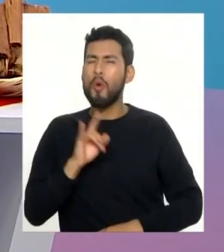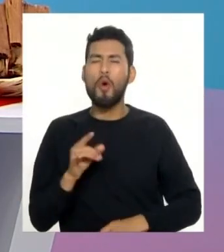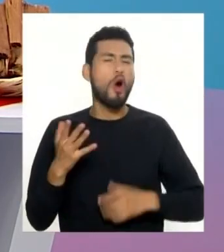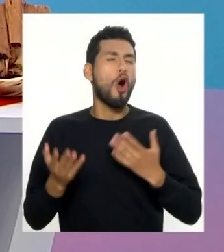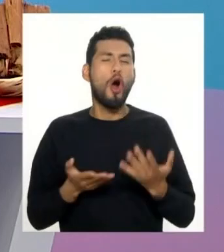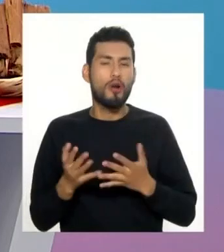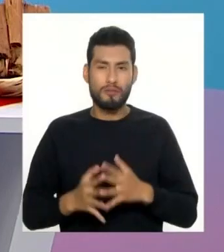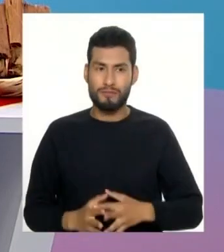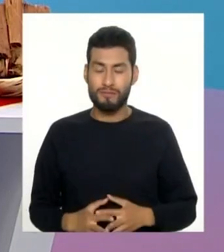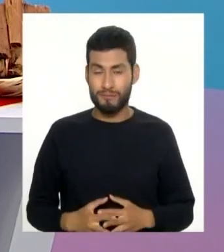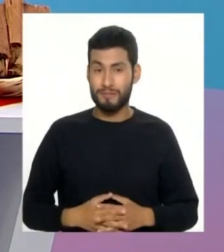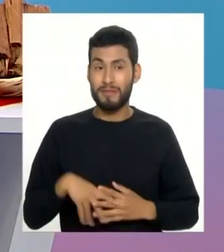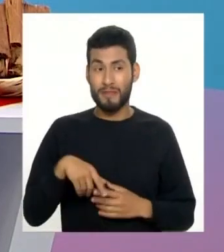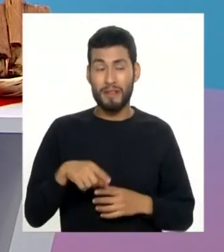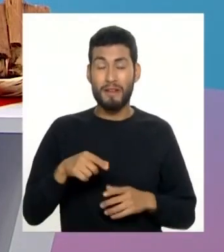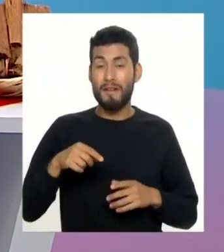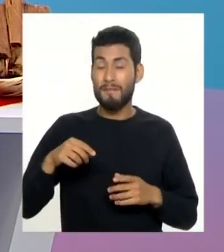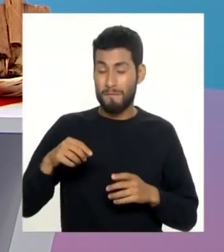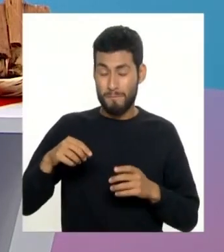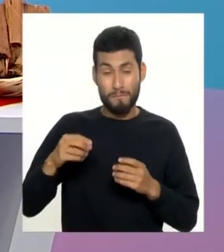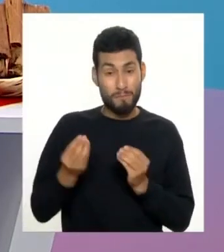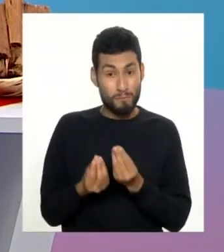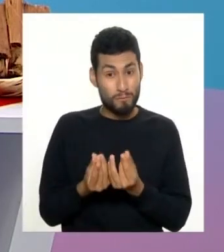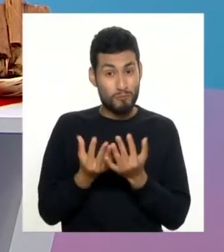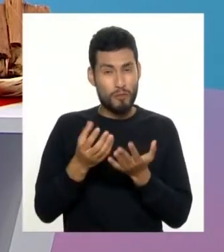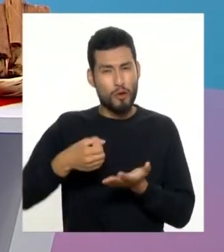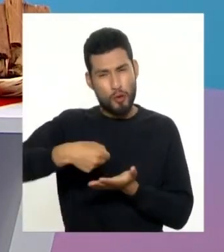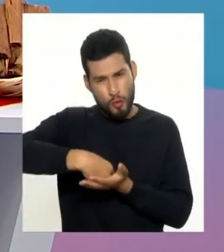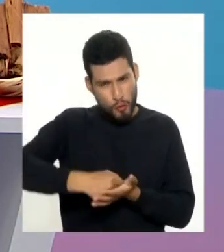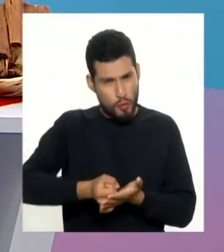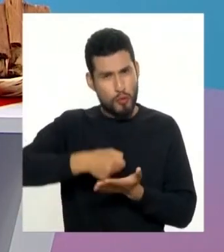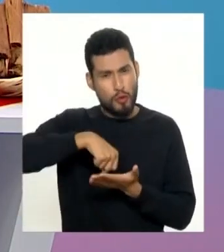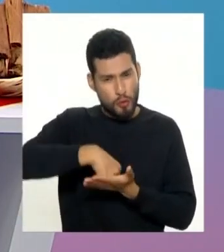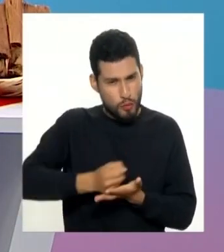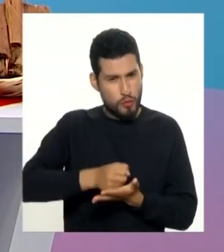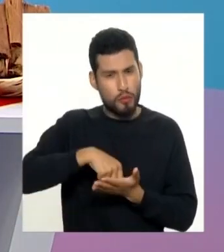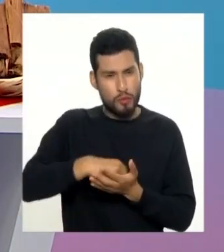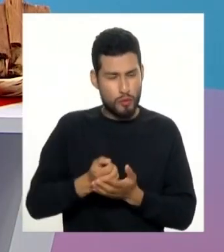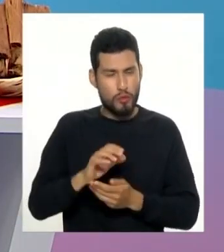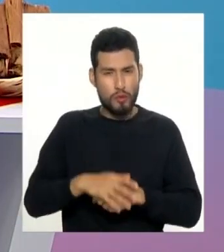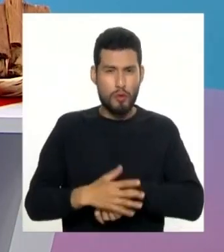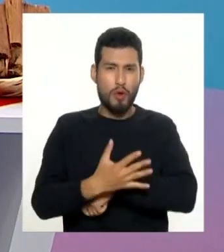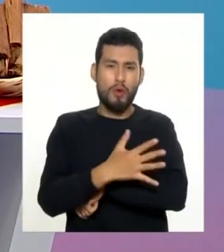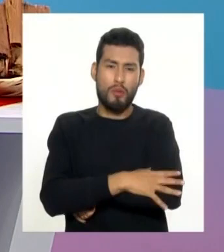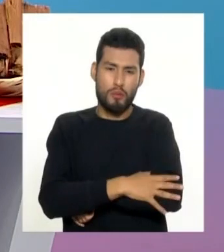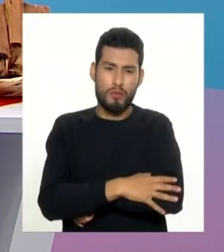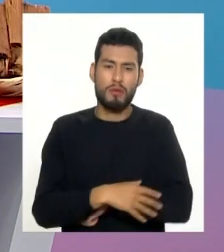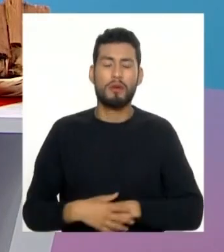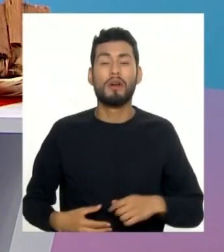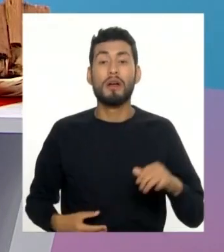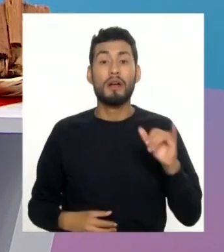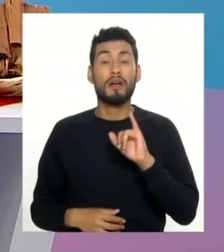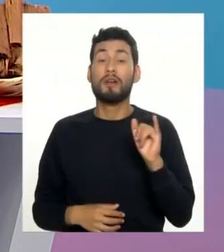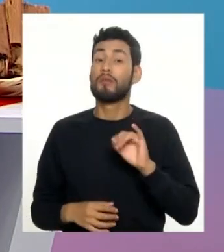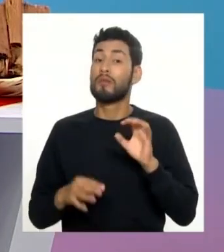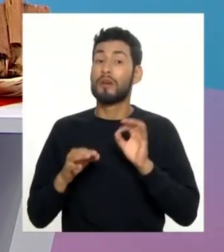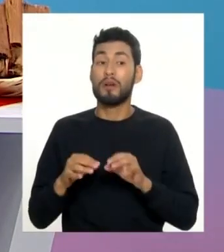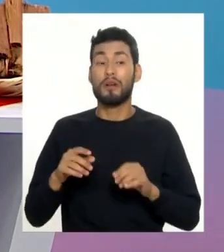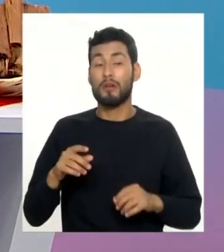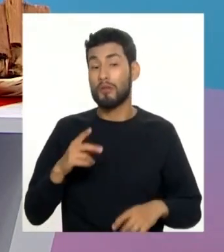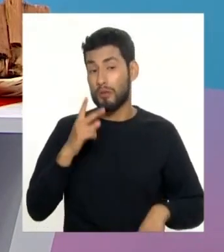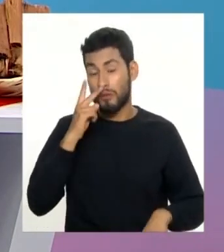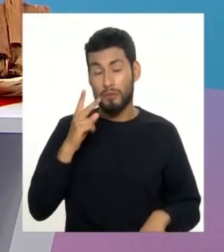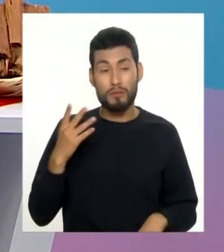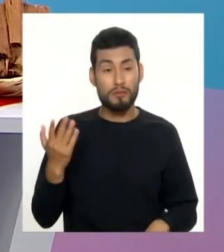precisamente hacer una molienda de la planta y poder aplicarse esa molienda en el cuerpo. Igual, el mismo uso es el que se